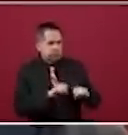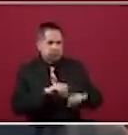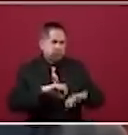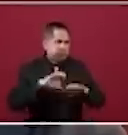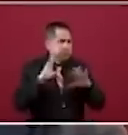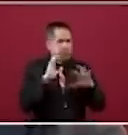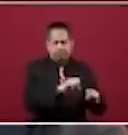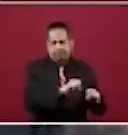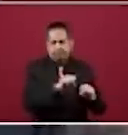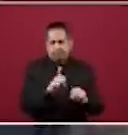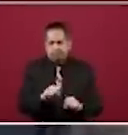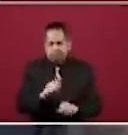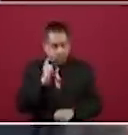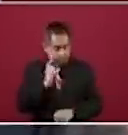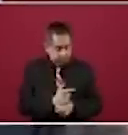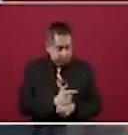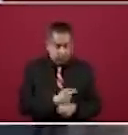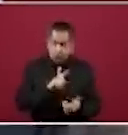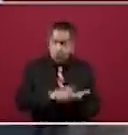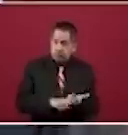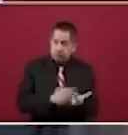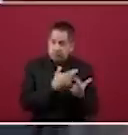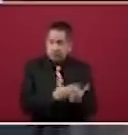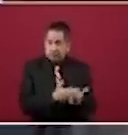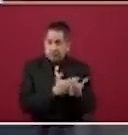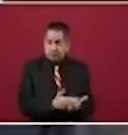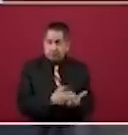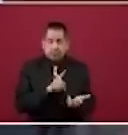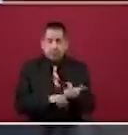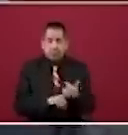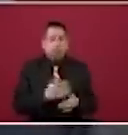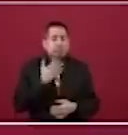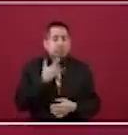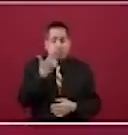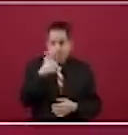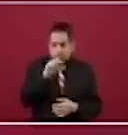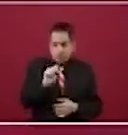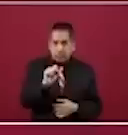y se encontraron depósitos de distribución de gas